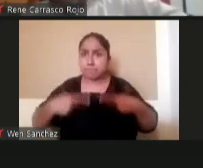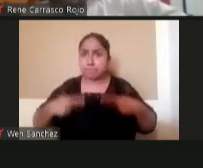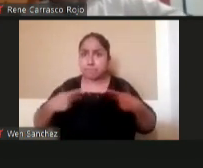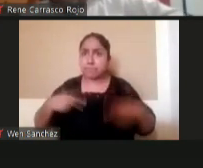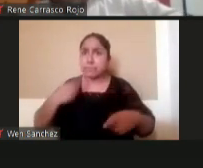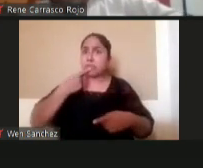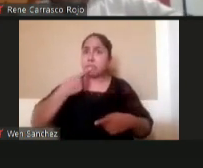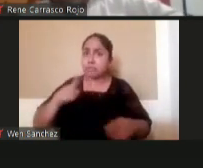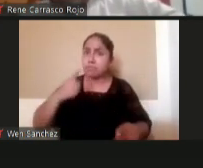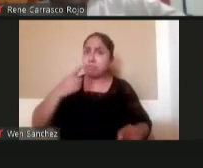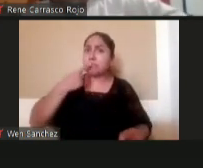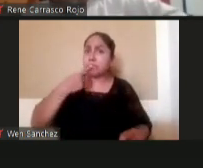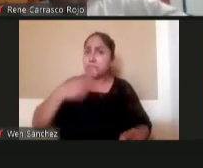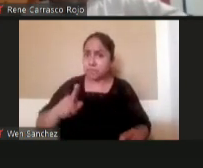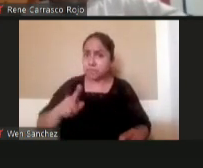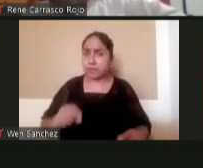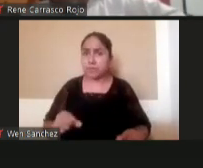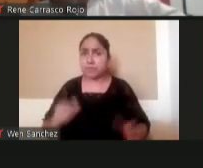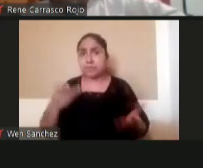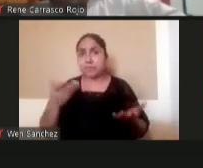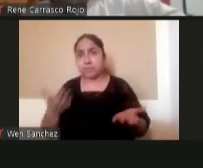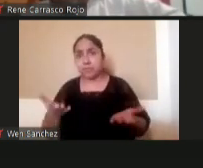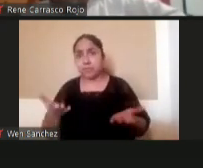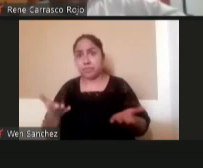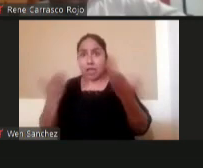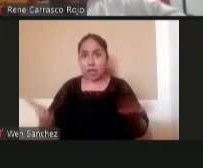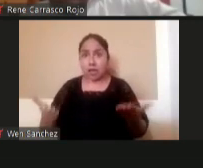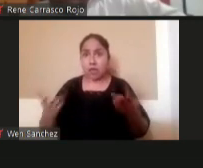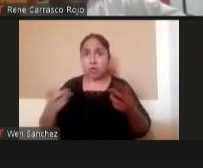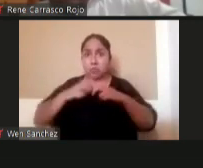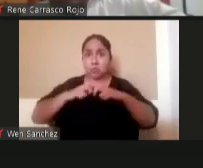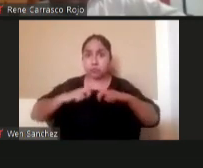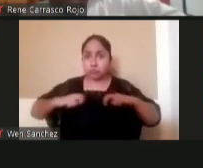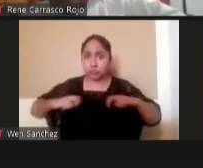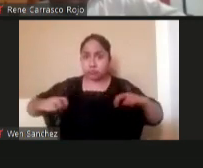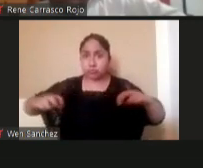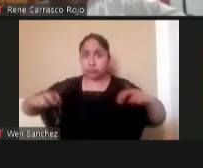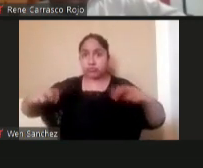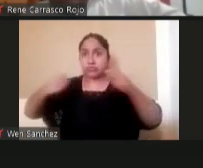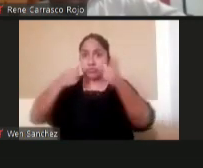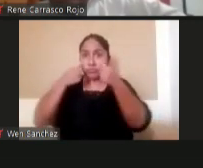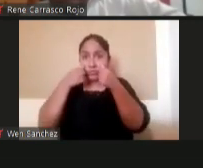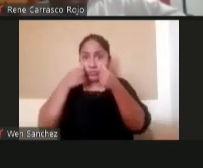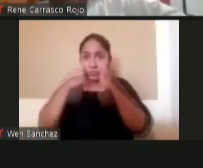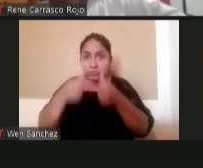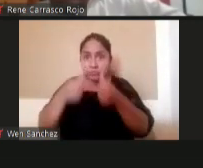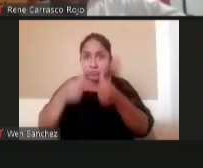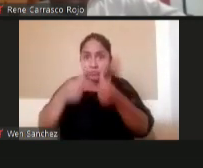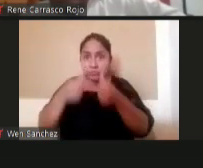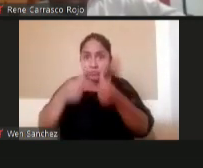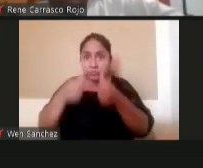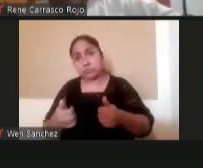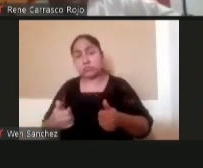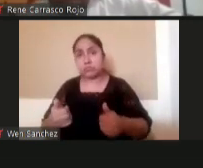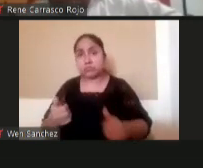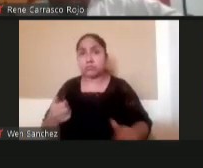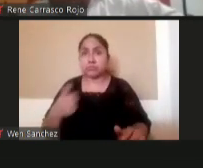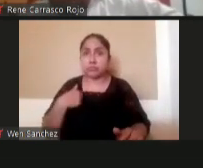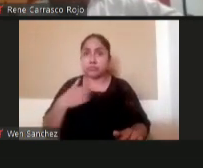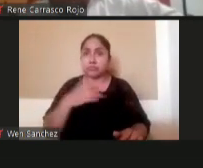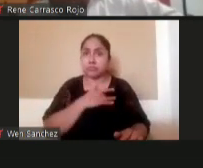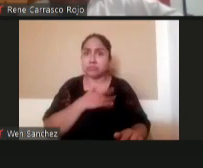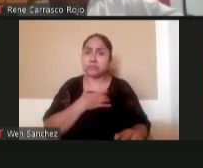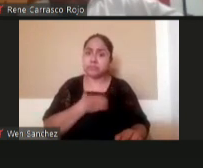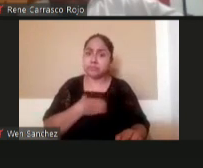abordada en la sesión ordinaria de Cabildo. Este tema de la recolección de